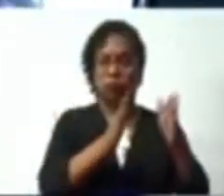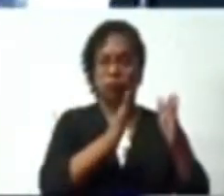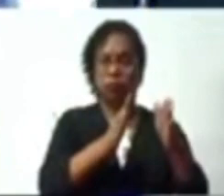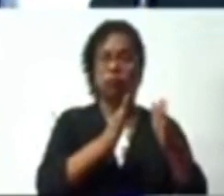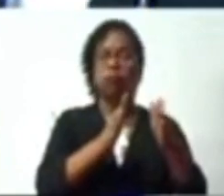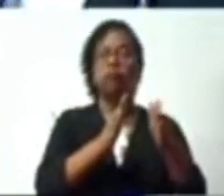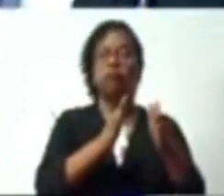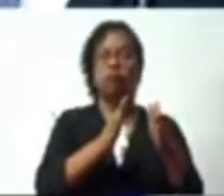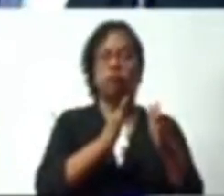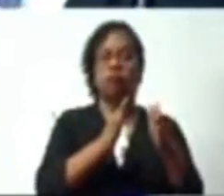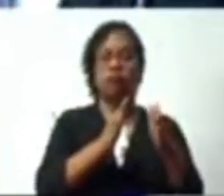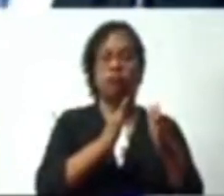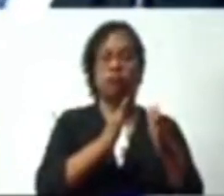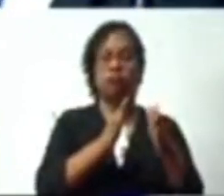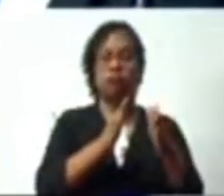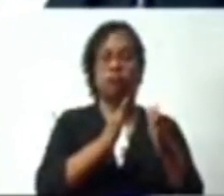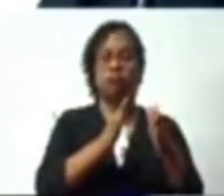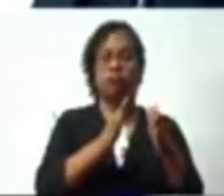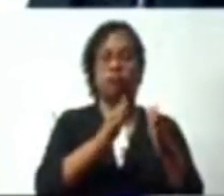del play de béisbol